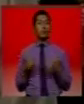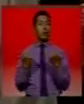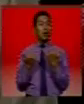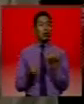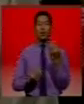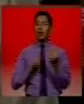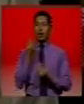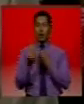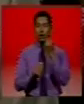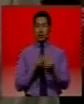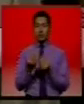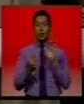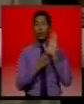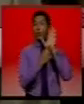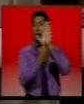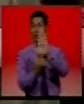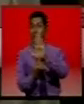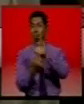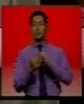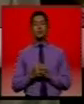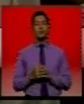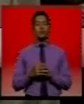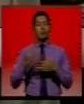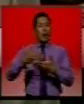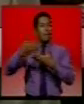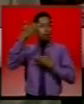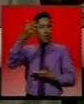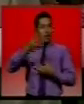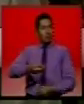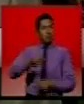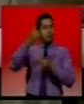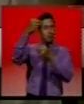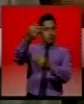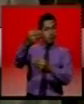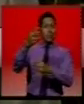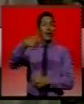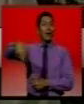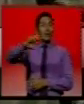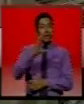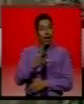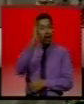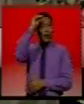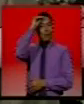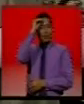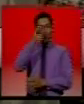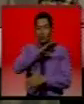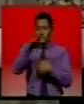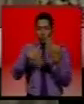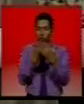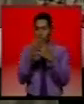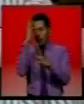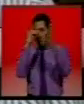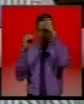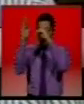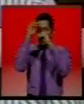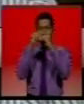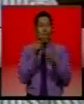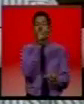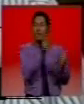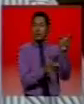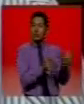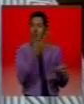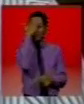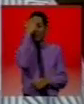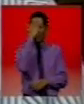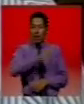momento es presentar el aplicativo. El aplicativo lo que busca es generar la mayor transparencia en el concurso. Creo que a través de